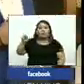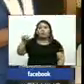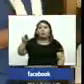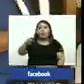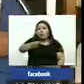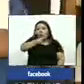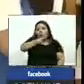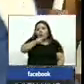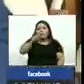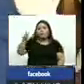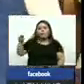Quinteros, Noticiero Hechos.